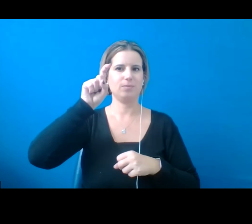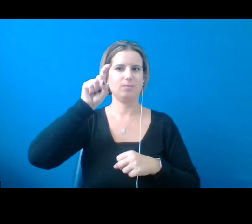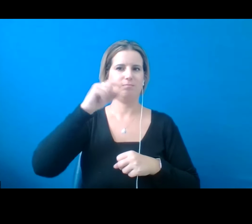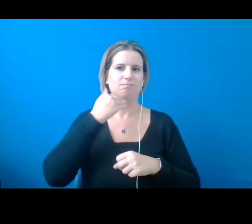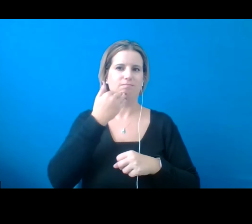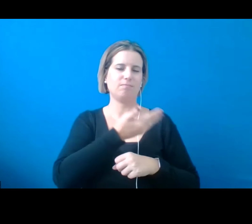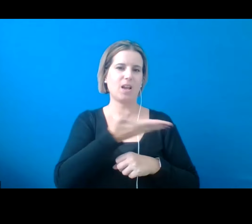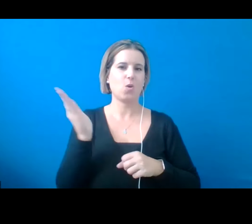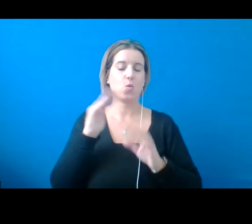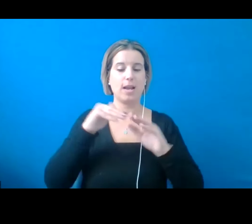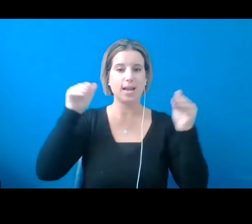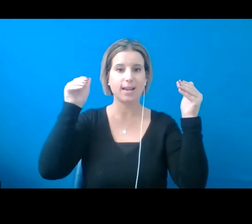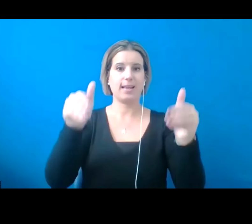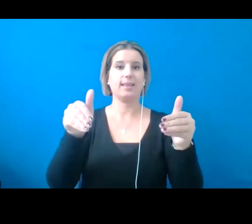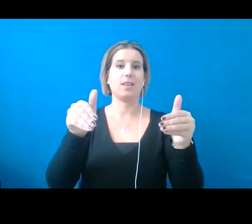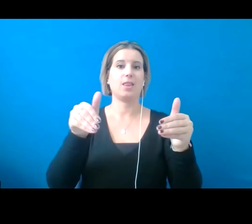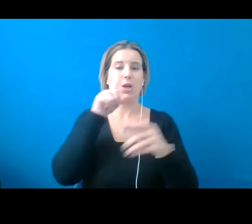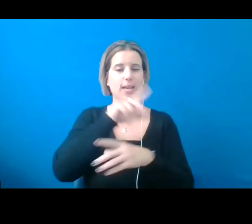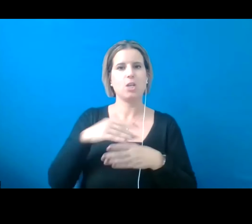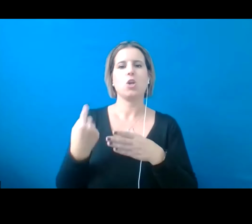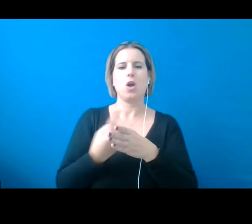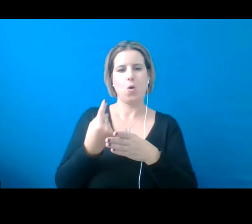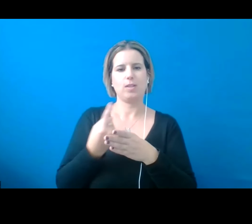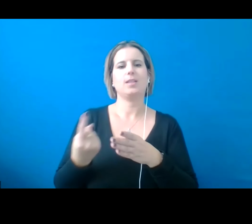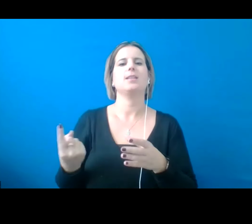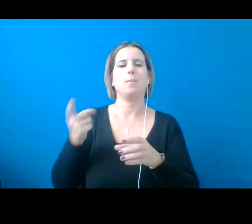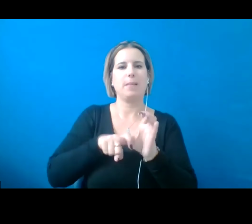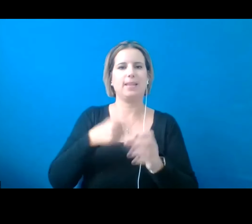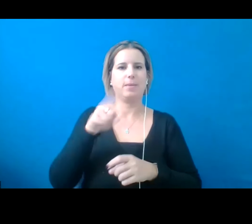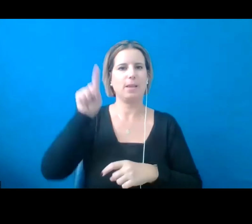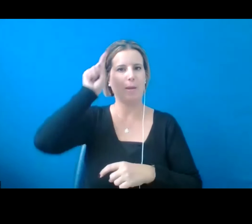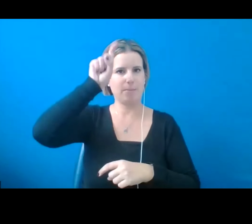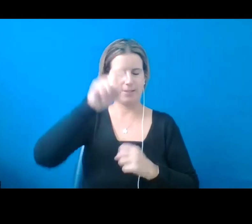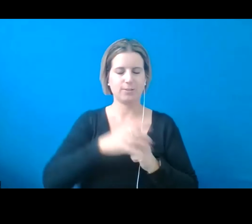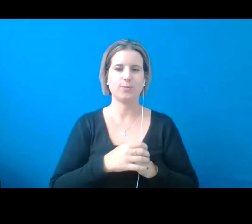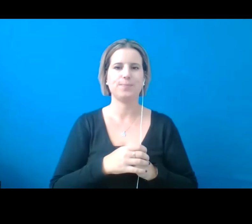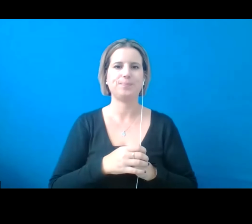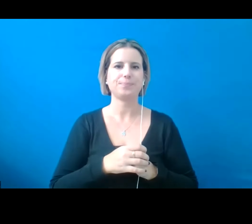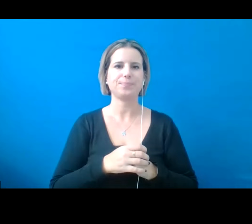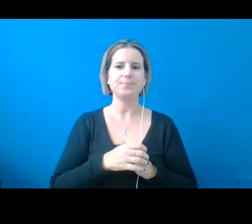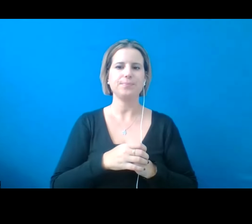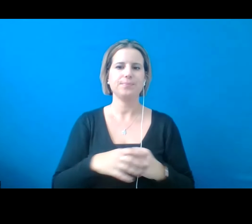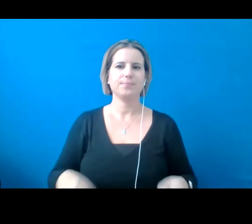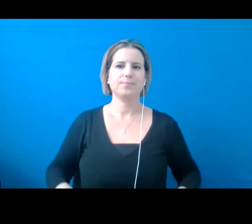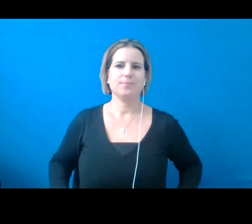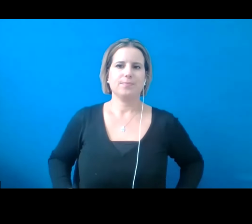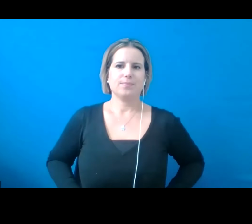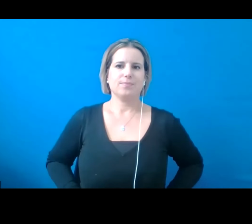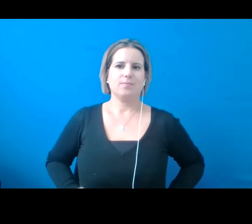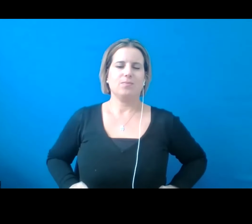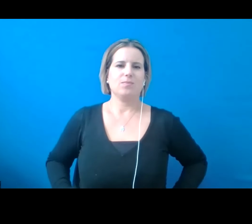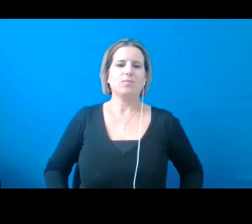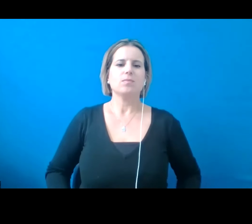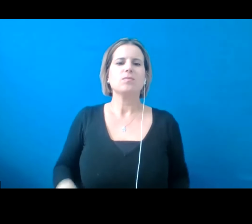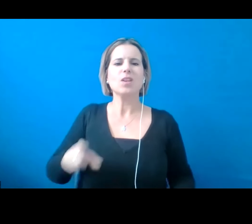las intervenciones que hacemos con niños autistas también están en el caso hombre el abordar como